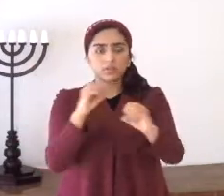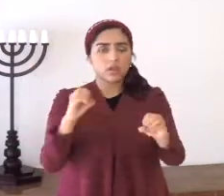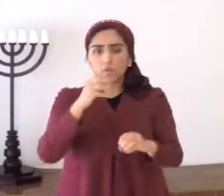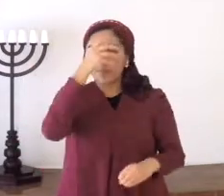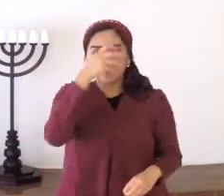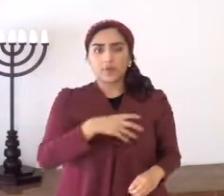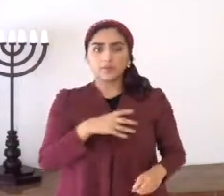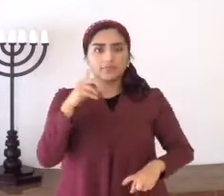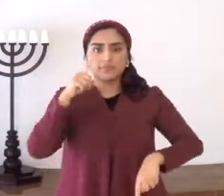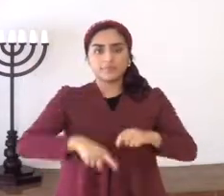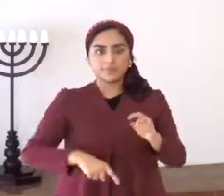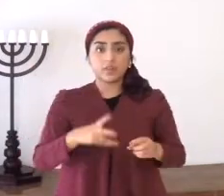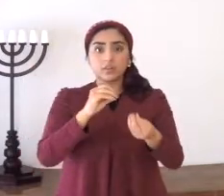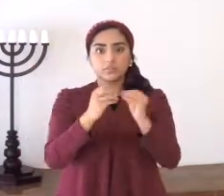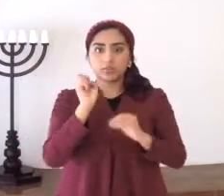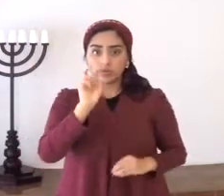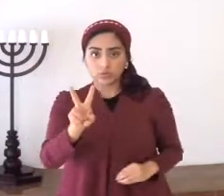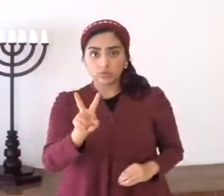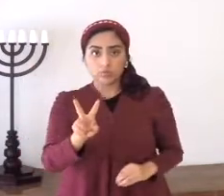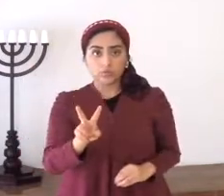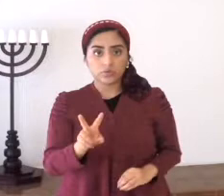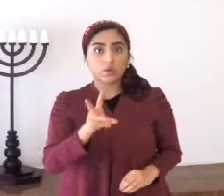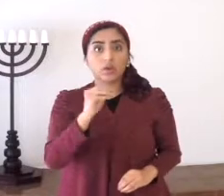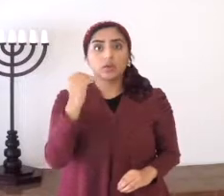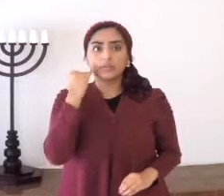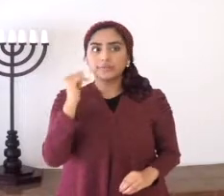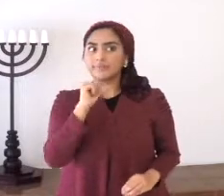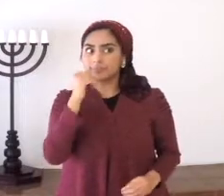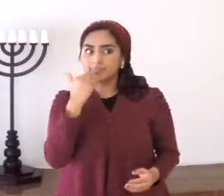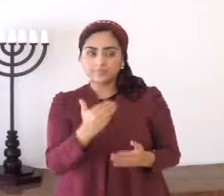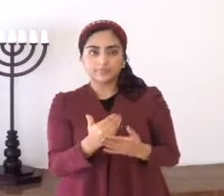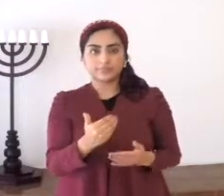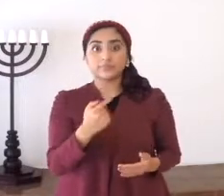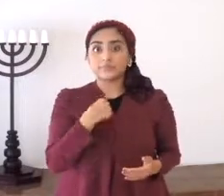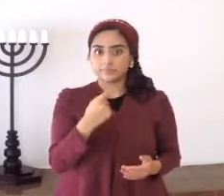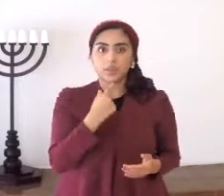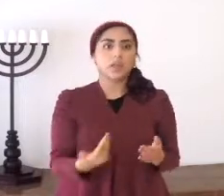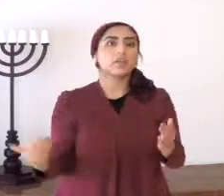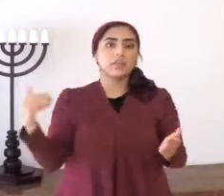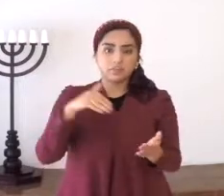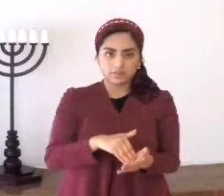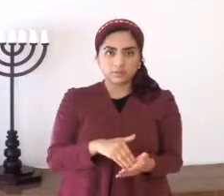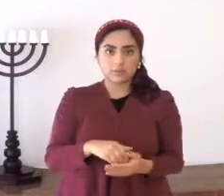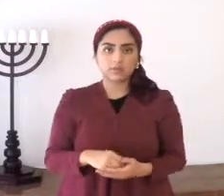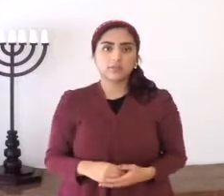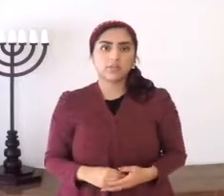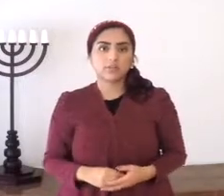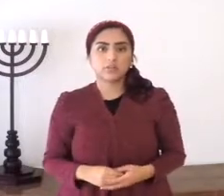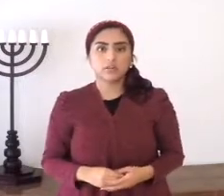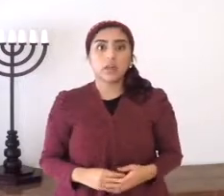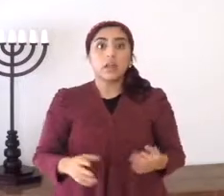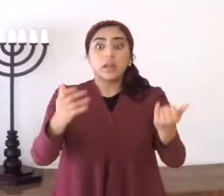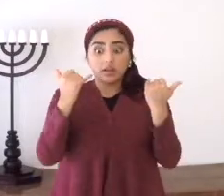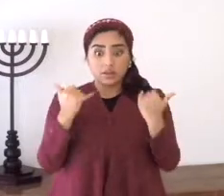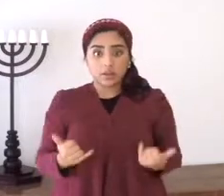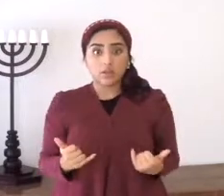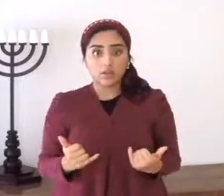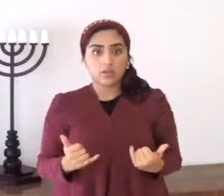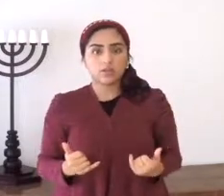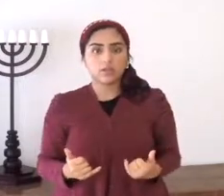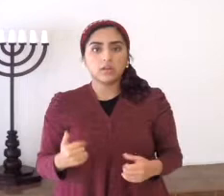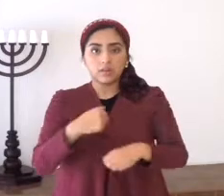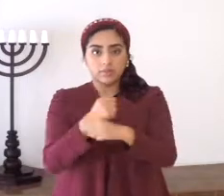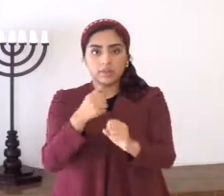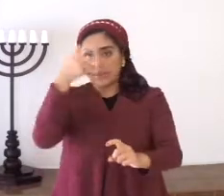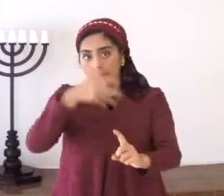solo Elohim. Nadie. Ningún ser humano. Y dos, si hubiera sido injusto, vuelvo a